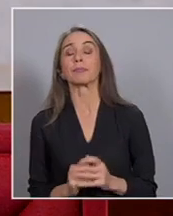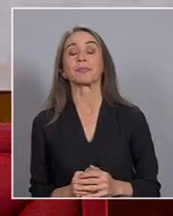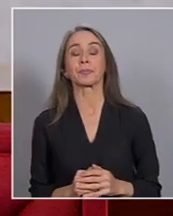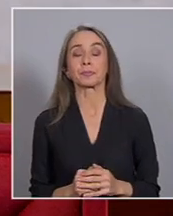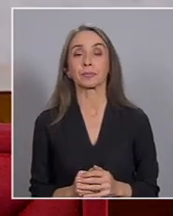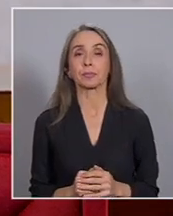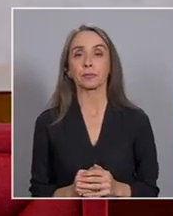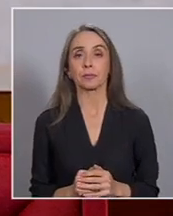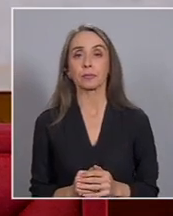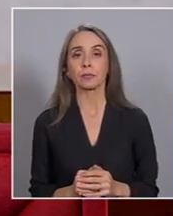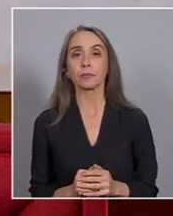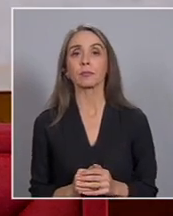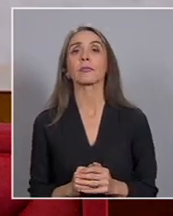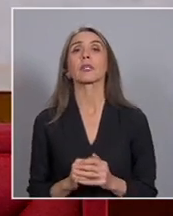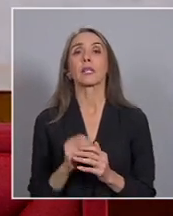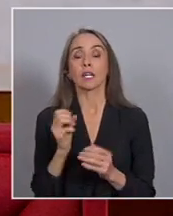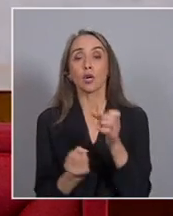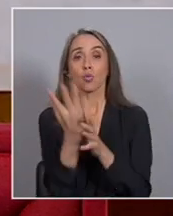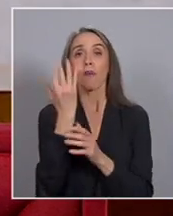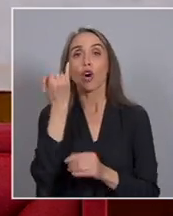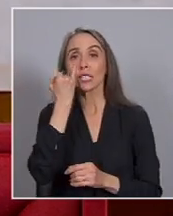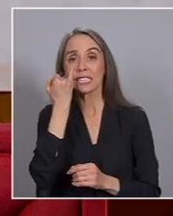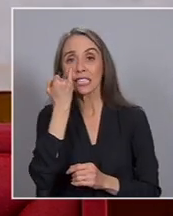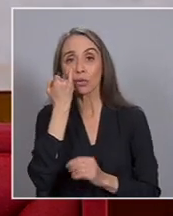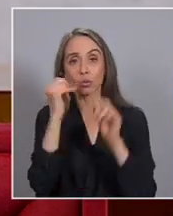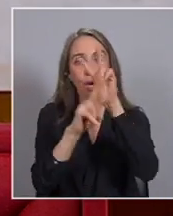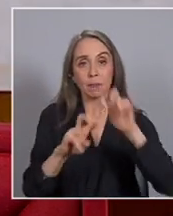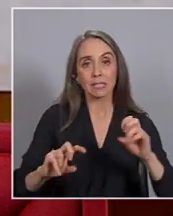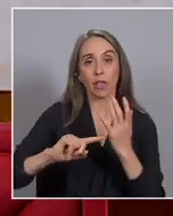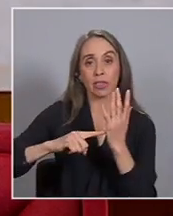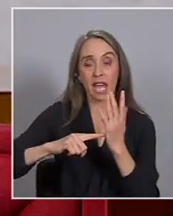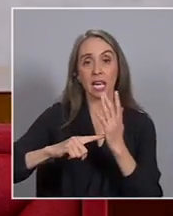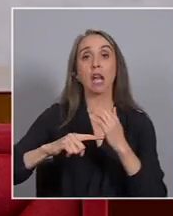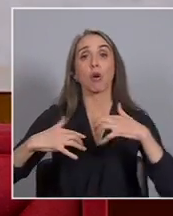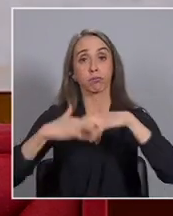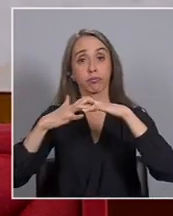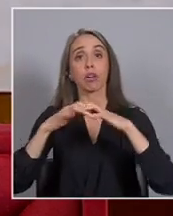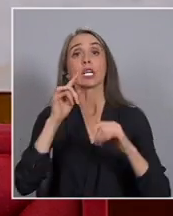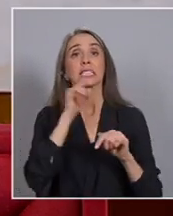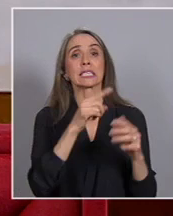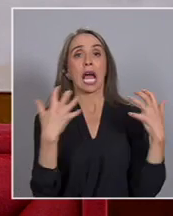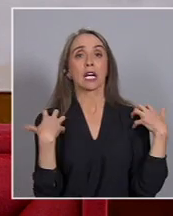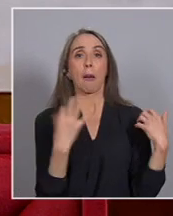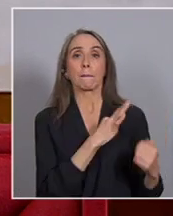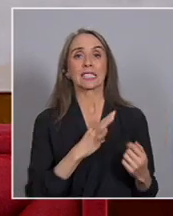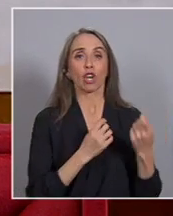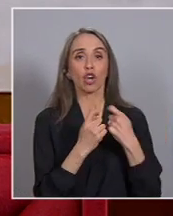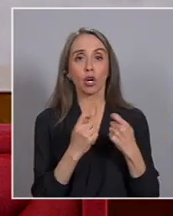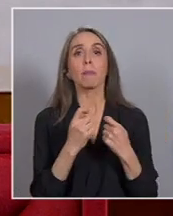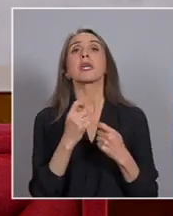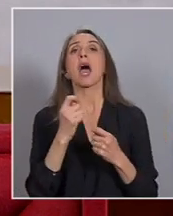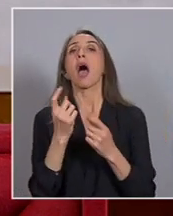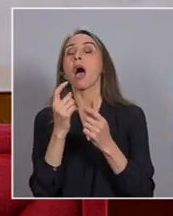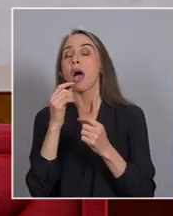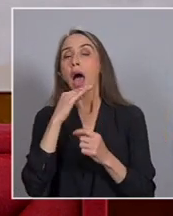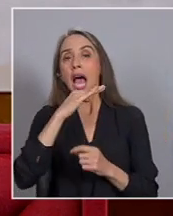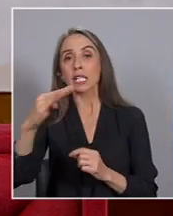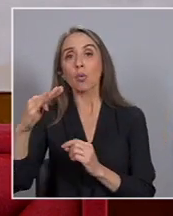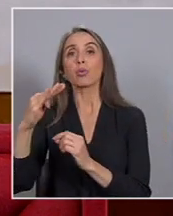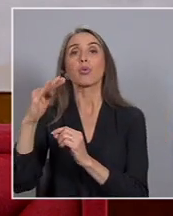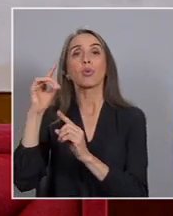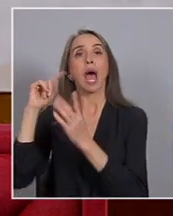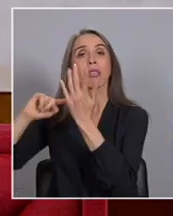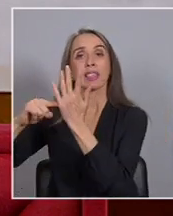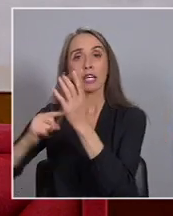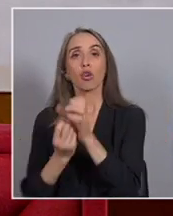potenciar los institutos de investigación y tecnológico que hoy tienen los ministerios de Agricultura, Economía, Defensa y Energía, entre otros, vamos a